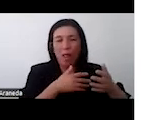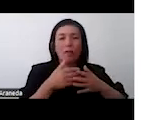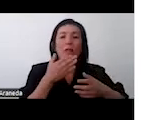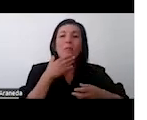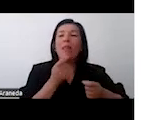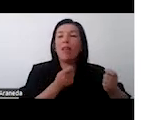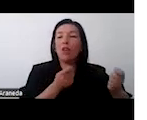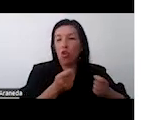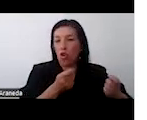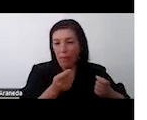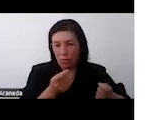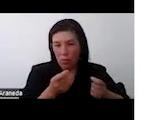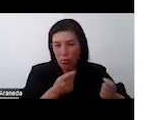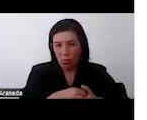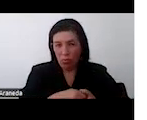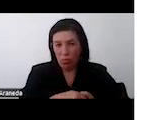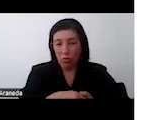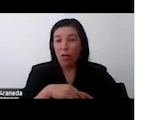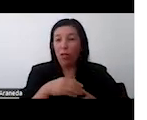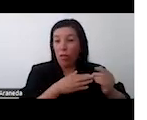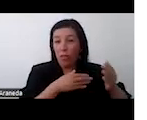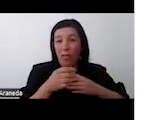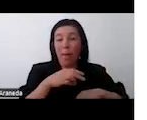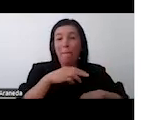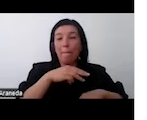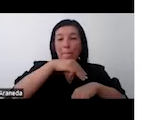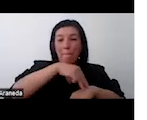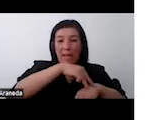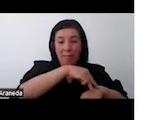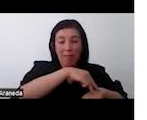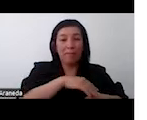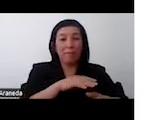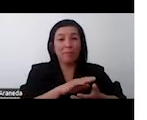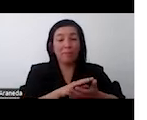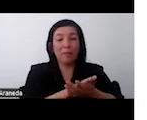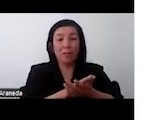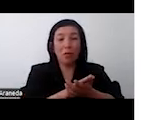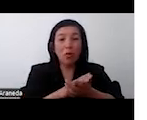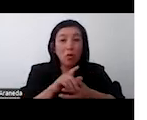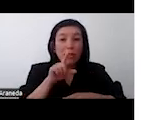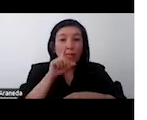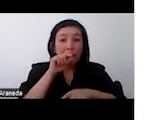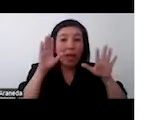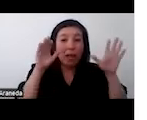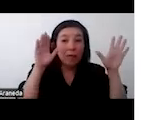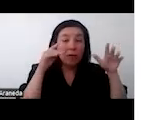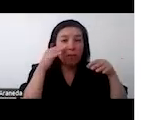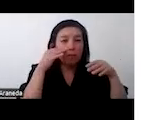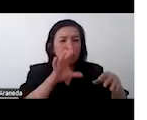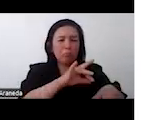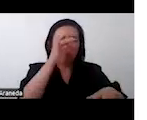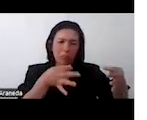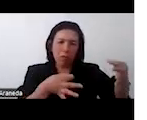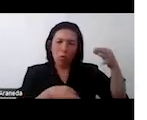económicos que existían en el Valle del Marga Marga. Y en el caso al menos de las aves, llegamos a un documento